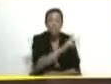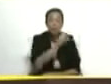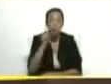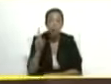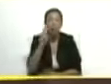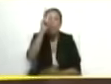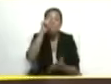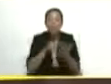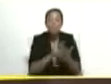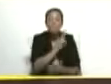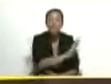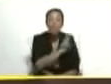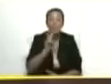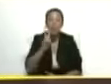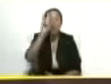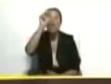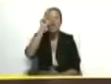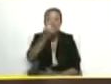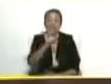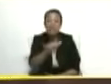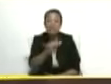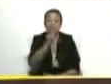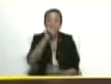2022 y